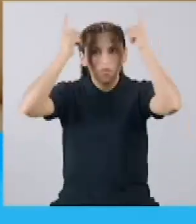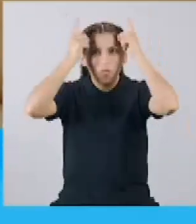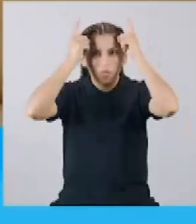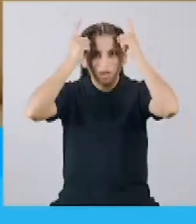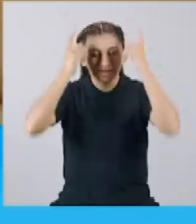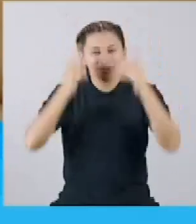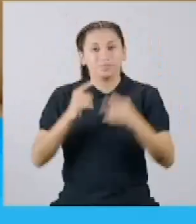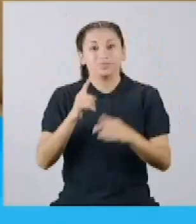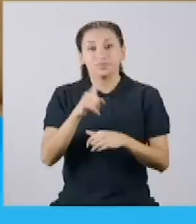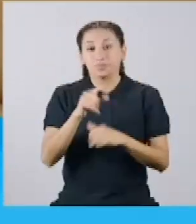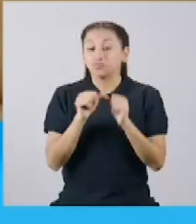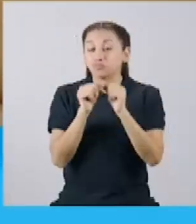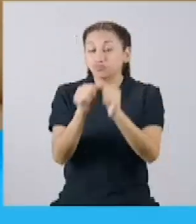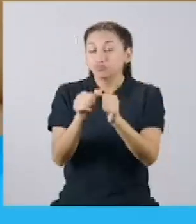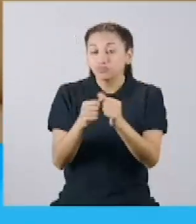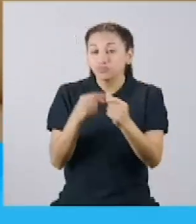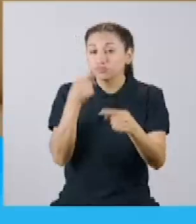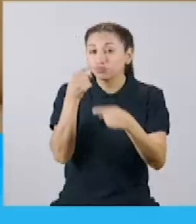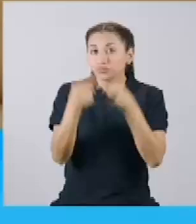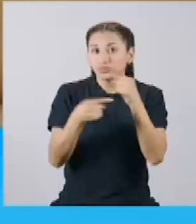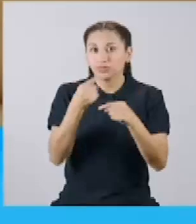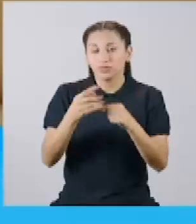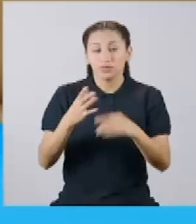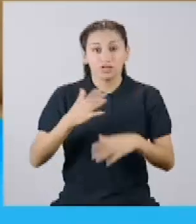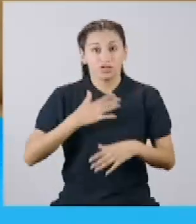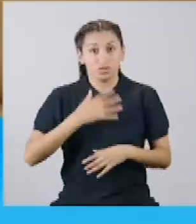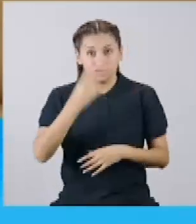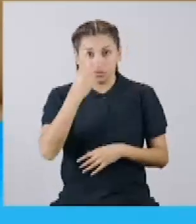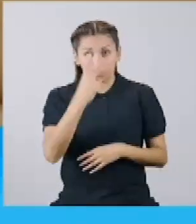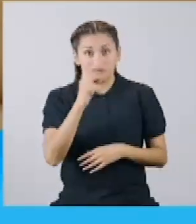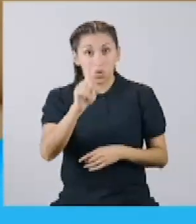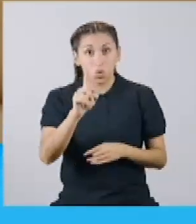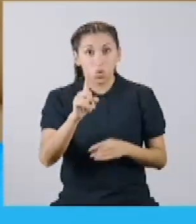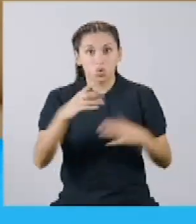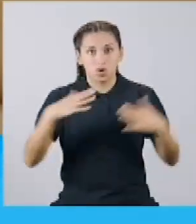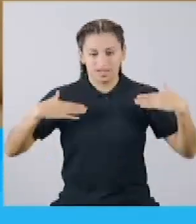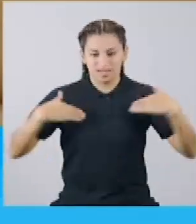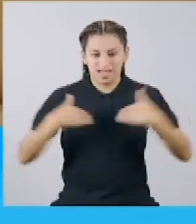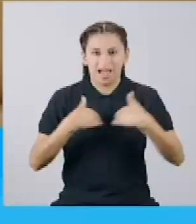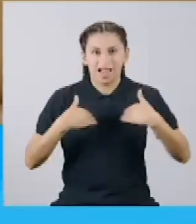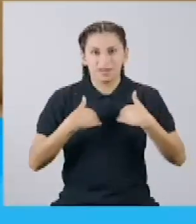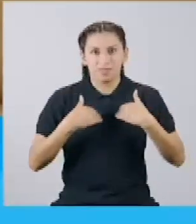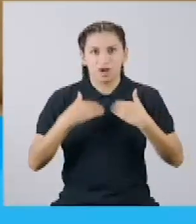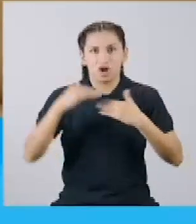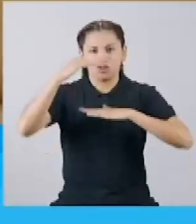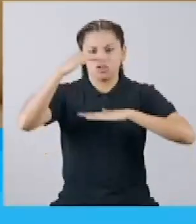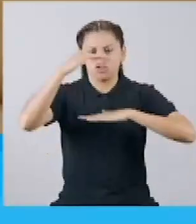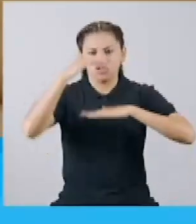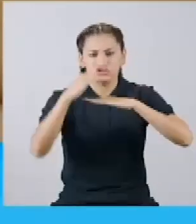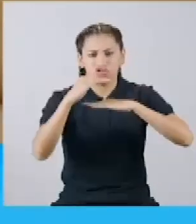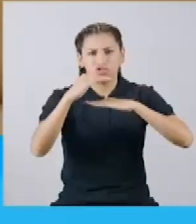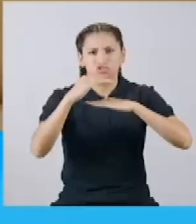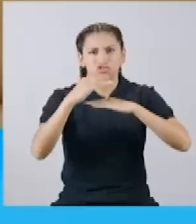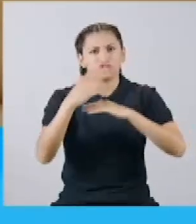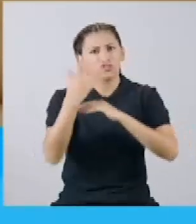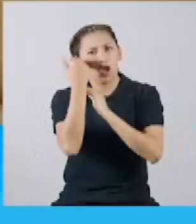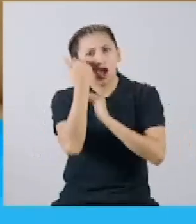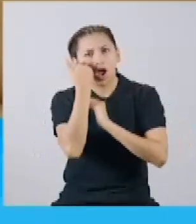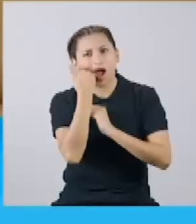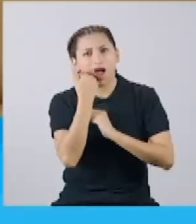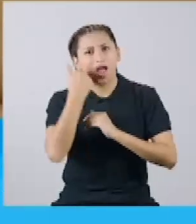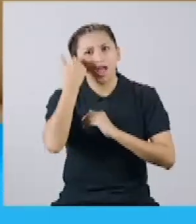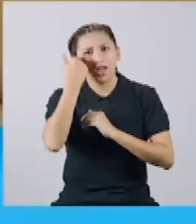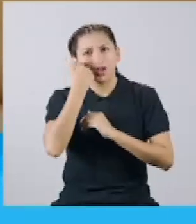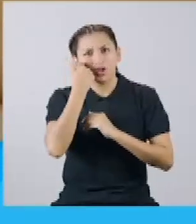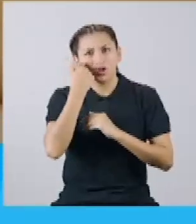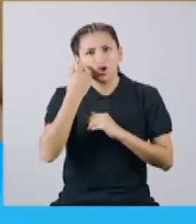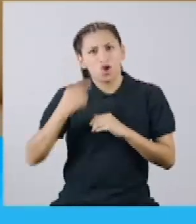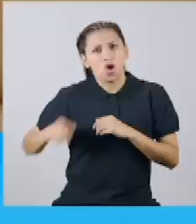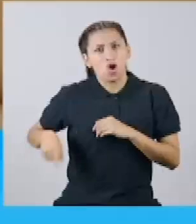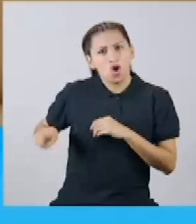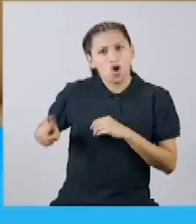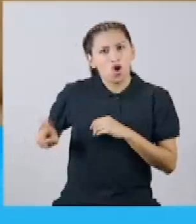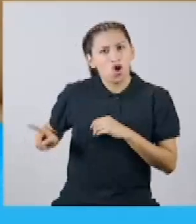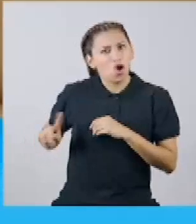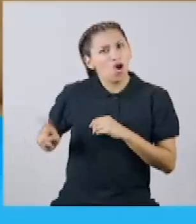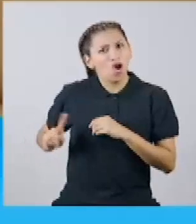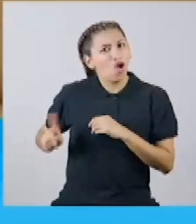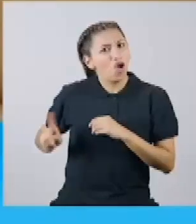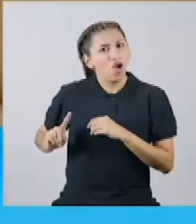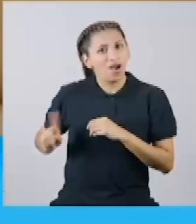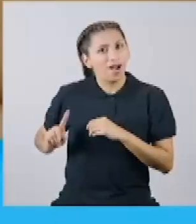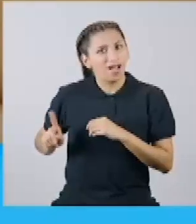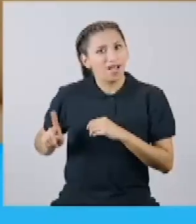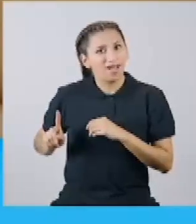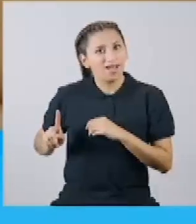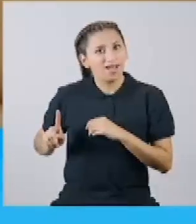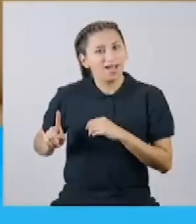Él continuaba contando. Vi un animal más pequeño y muy cariñoso que movía la cola